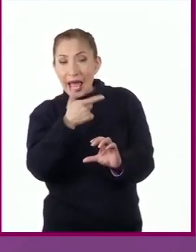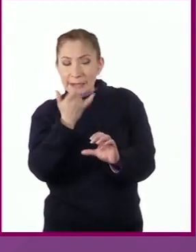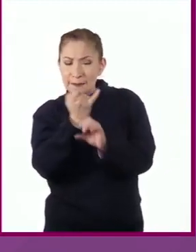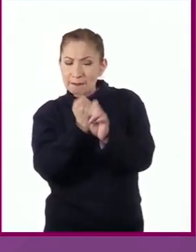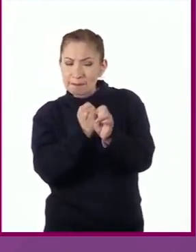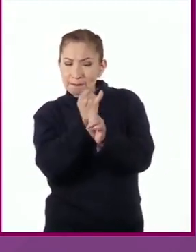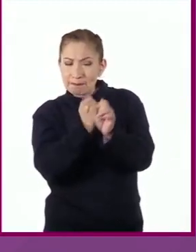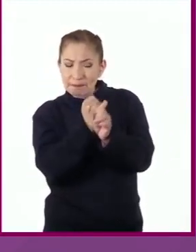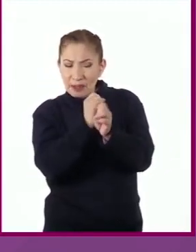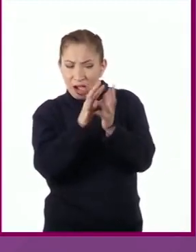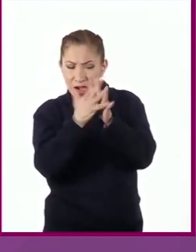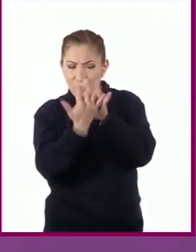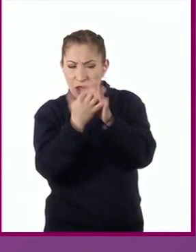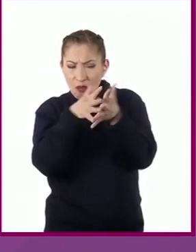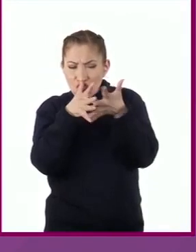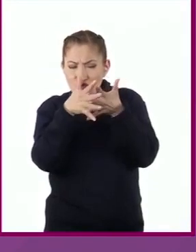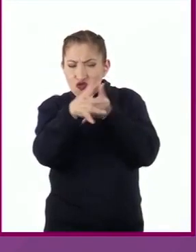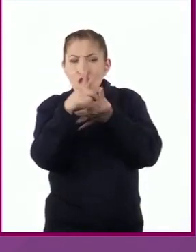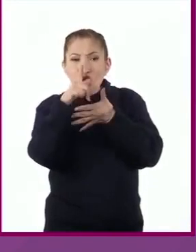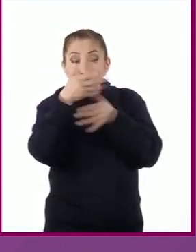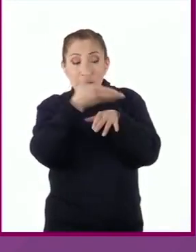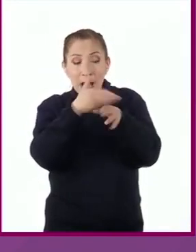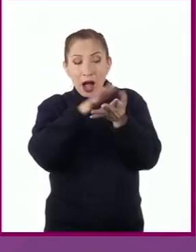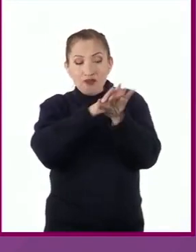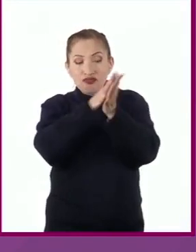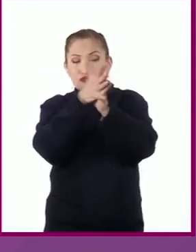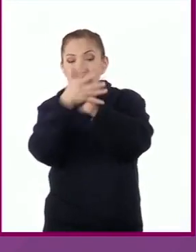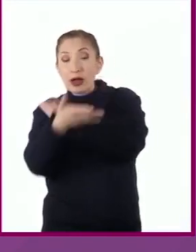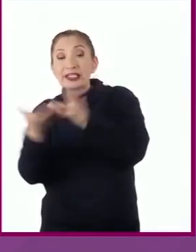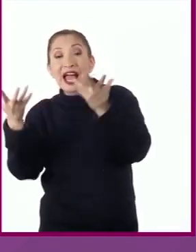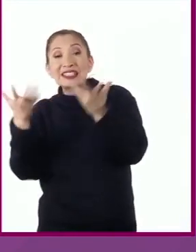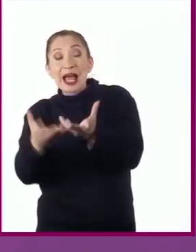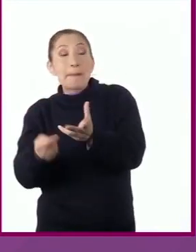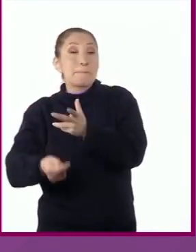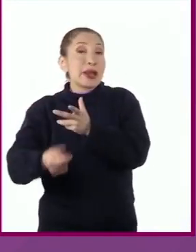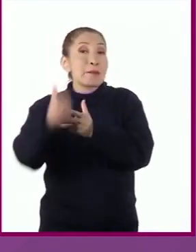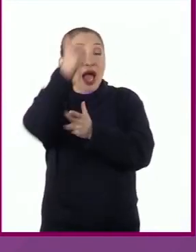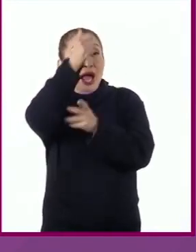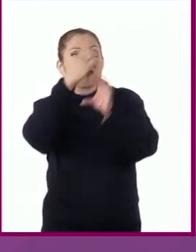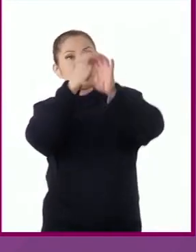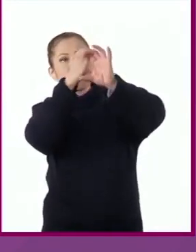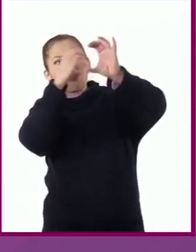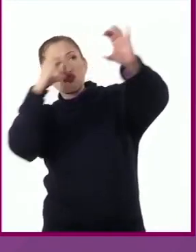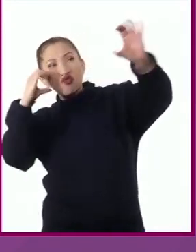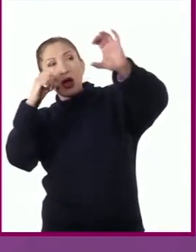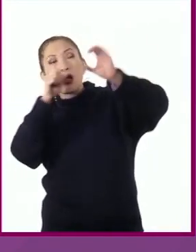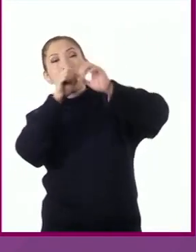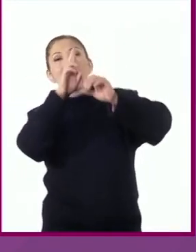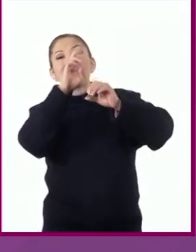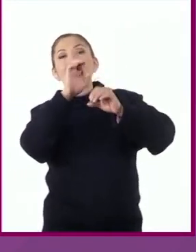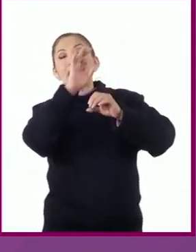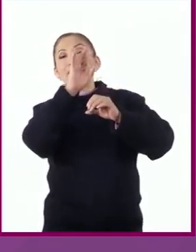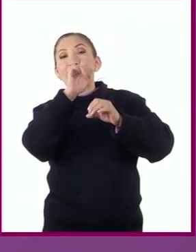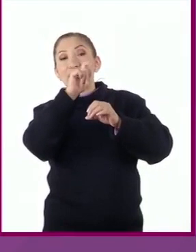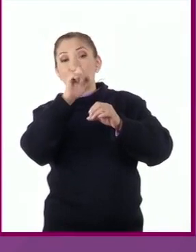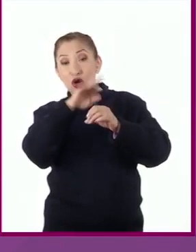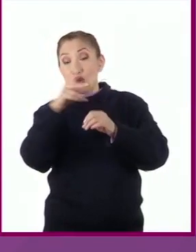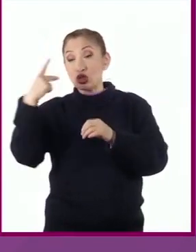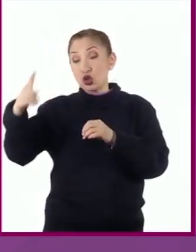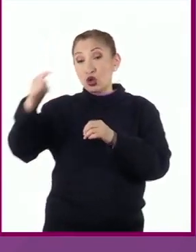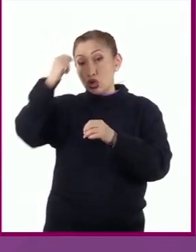estudio de la descomposición de la luz blanca y la fabricación del primer telescopio reflector, la